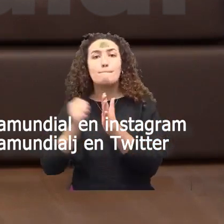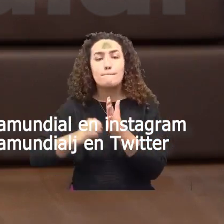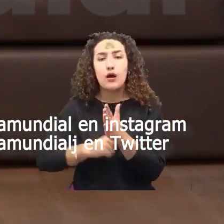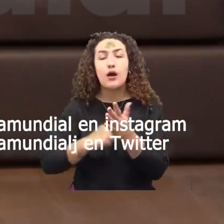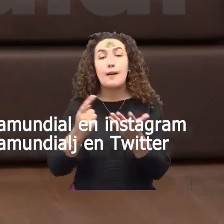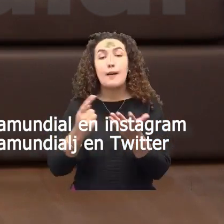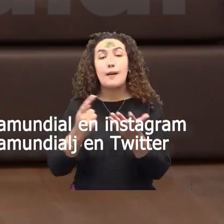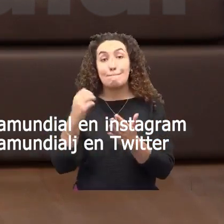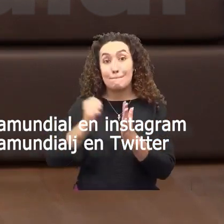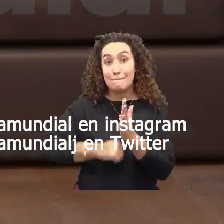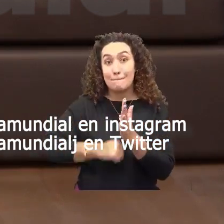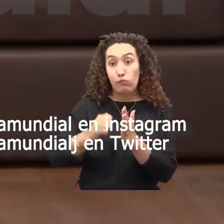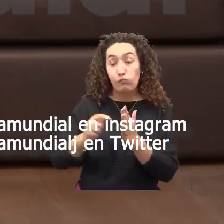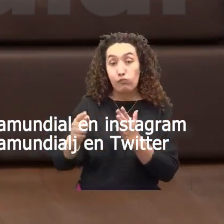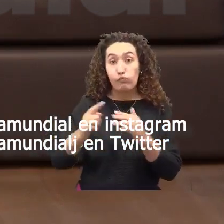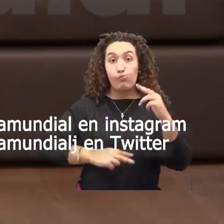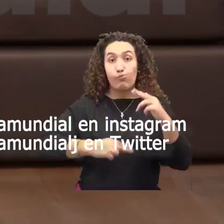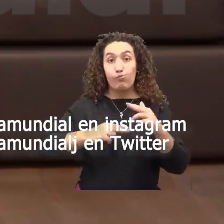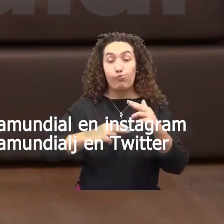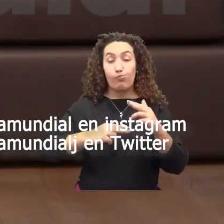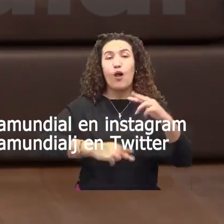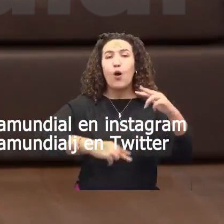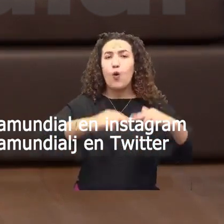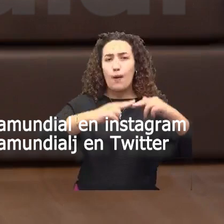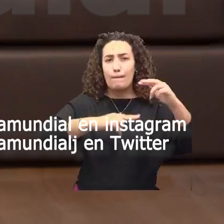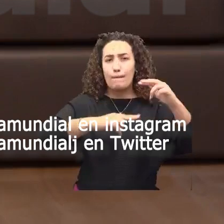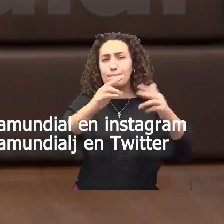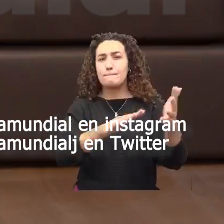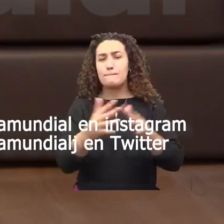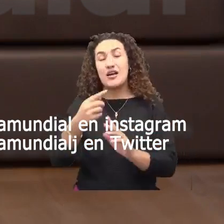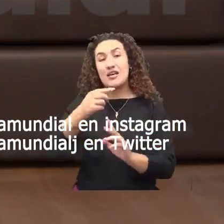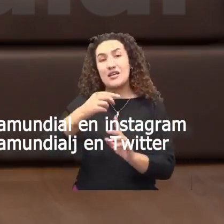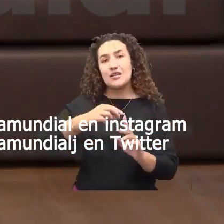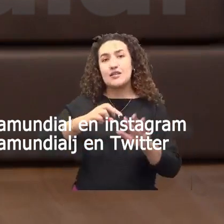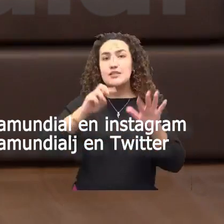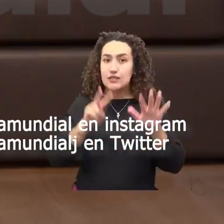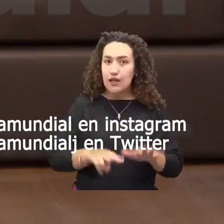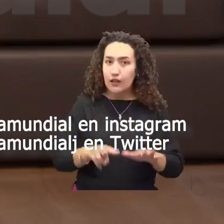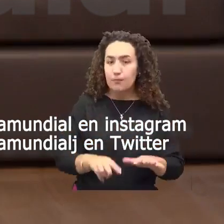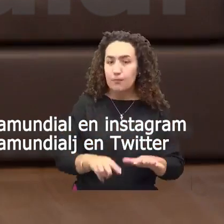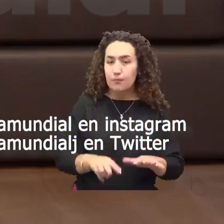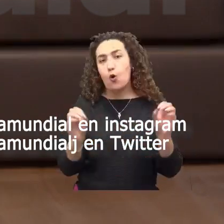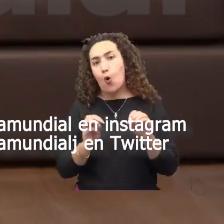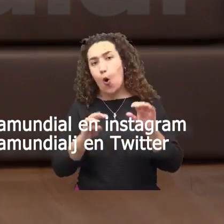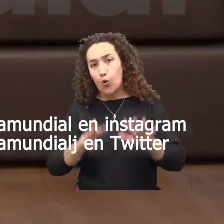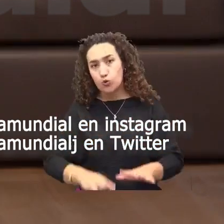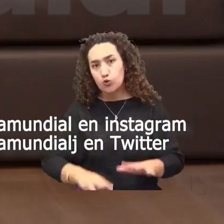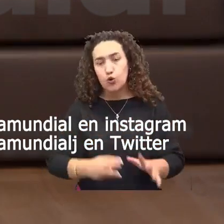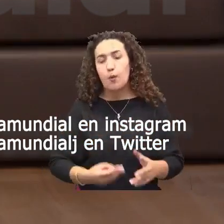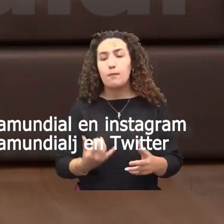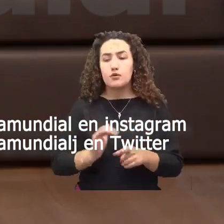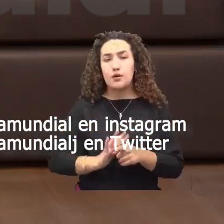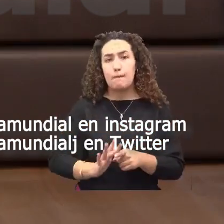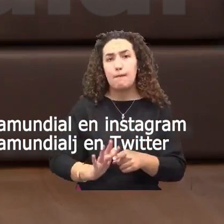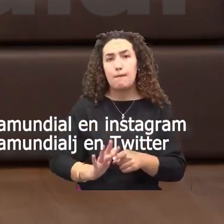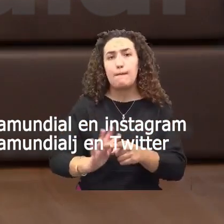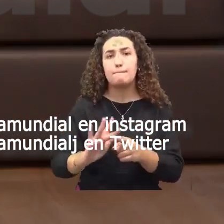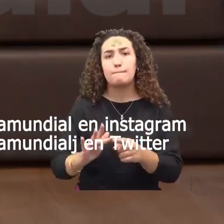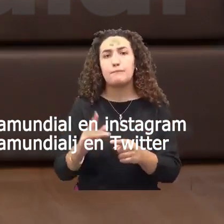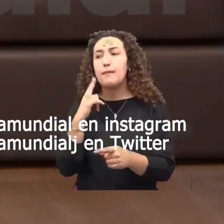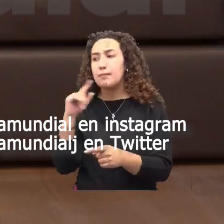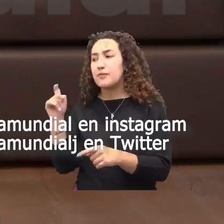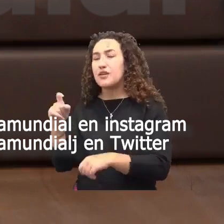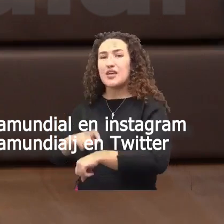proyecto estimamos se pueden ejecutar en unos 7-8 meses, mientras se logra tener la licencia ambiental y continuar